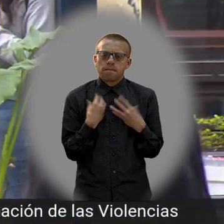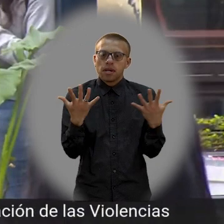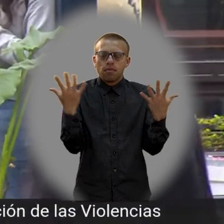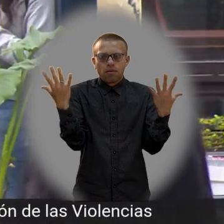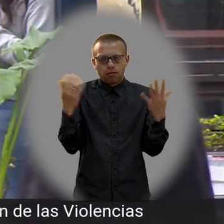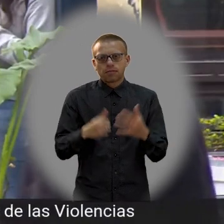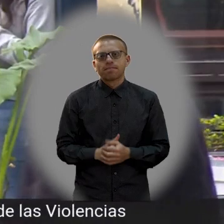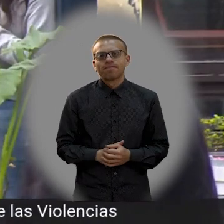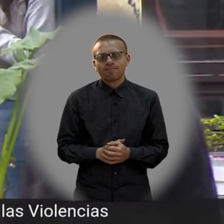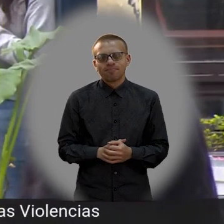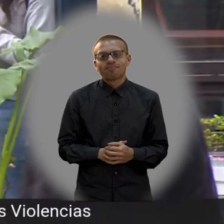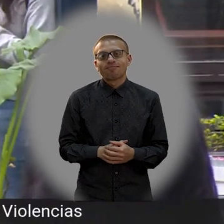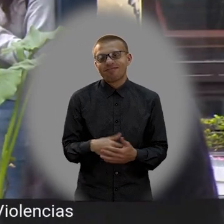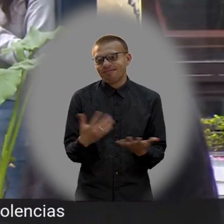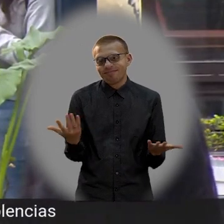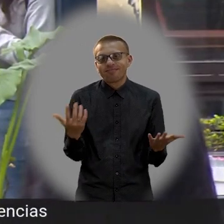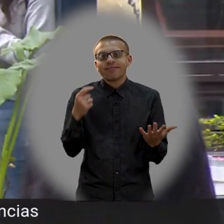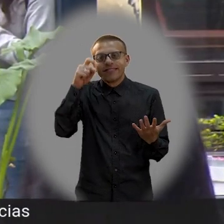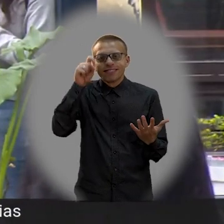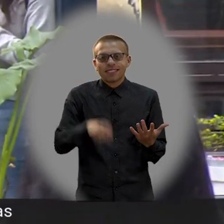porque la problemática,